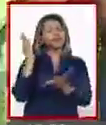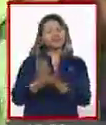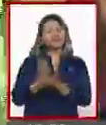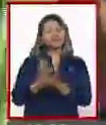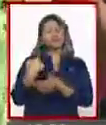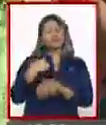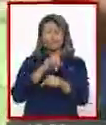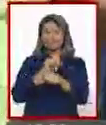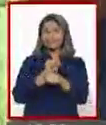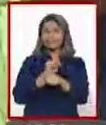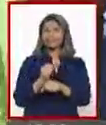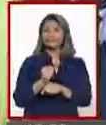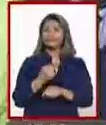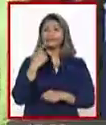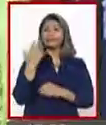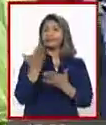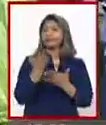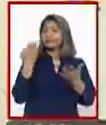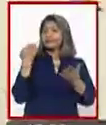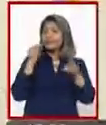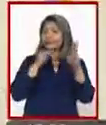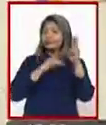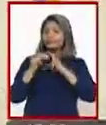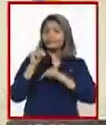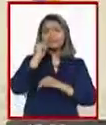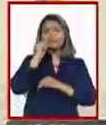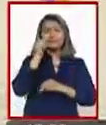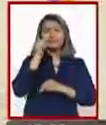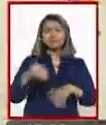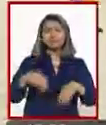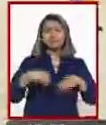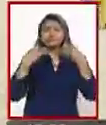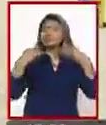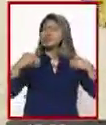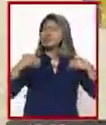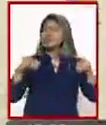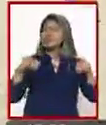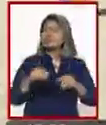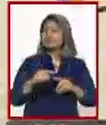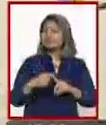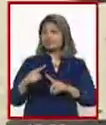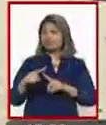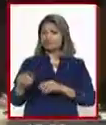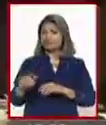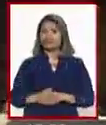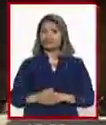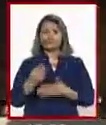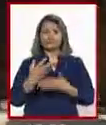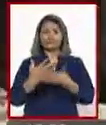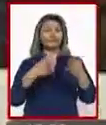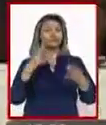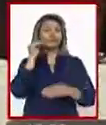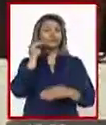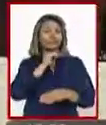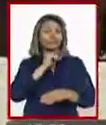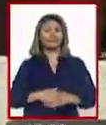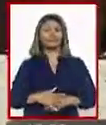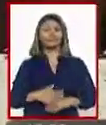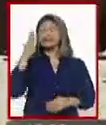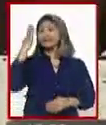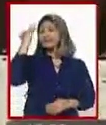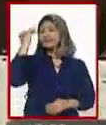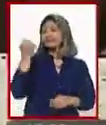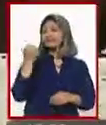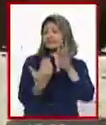trabajo. Ella nos ha venido mintiendo toda una vida que nos va a dar un mercado aquí, un mercado allá. Pero todo eso es mentira. ¿Por qué nos